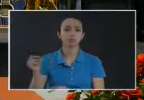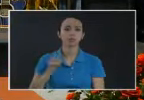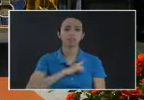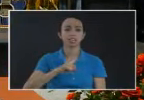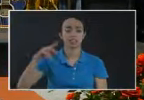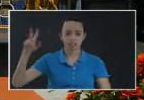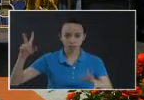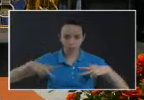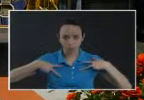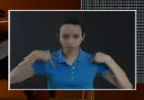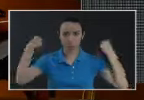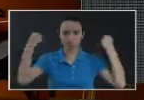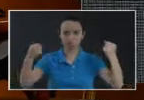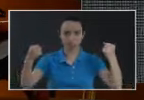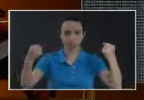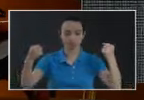valiente.